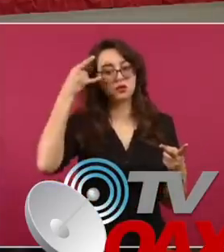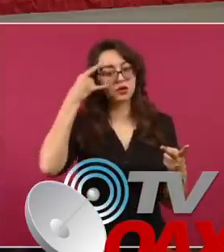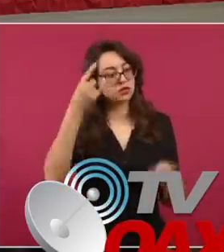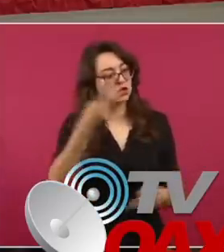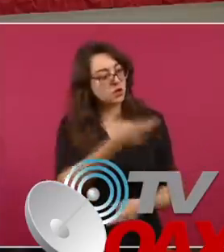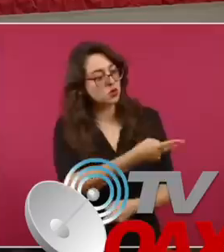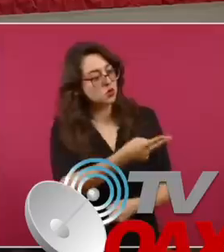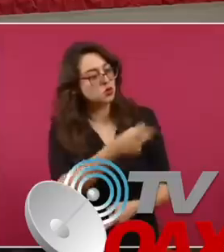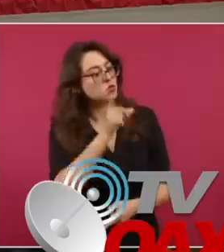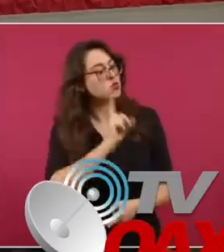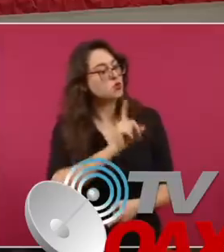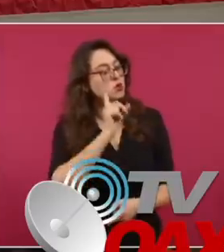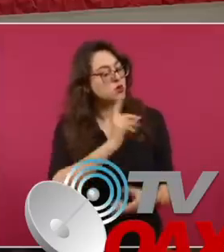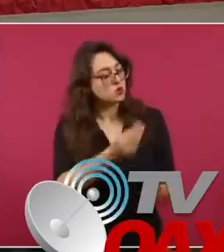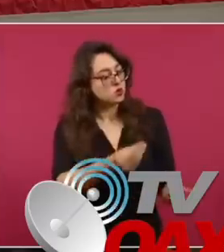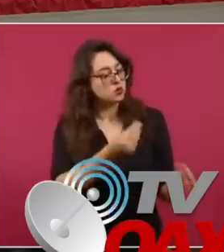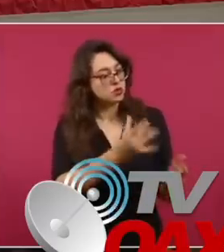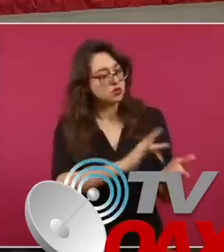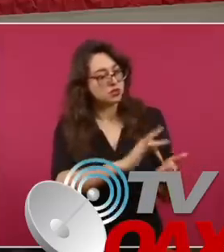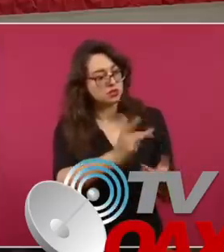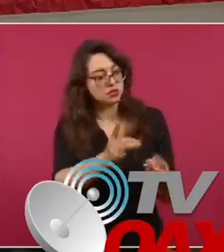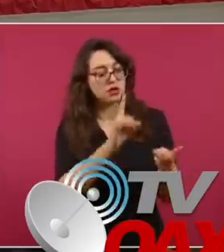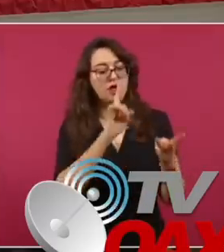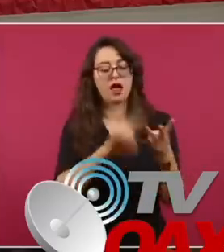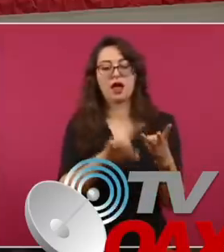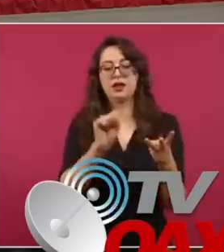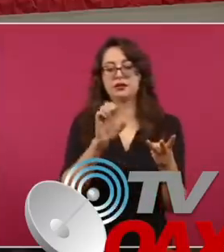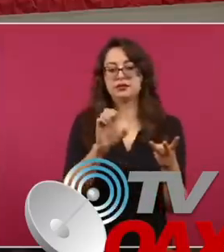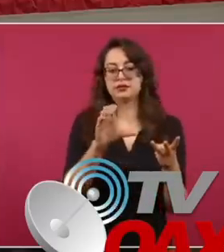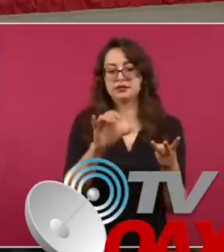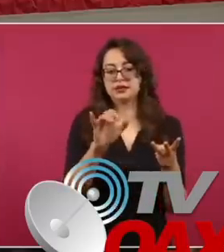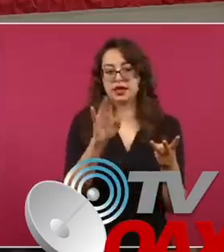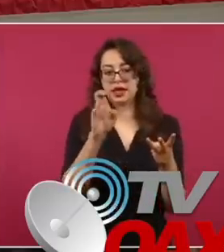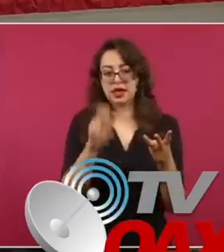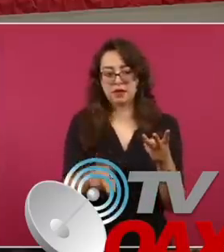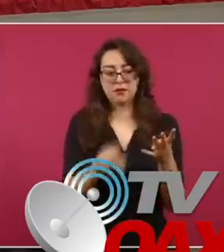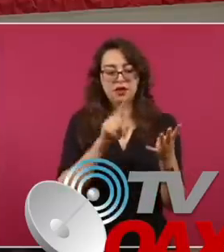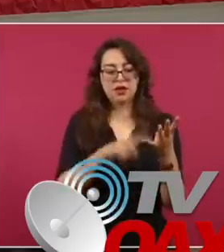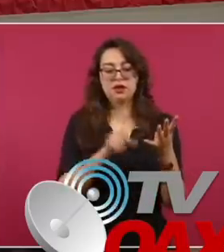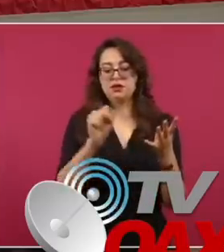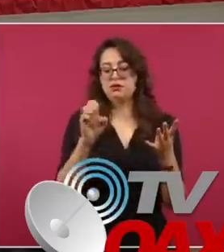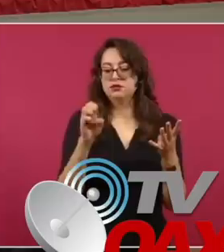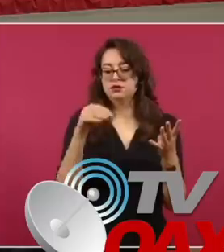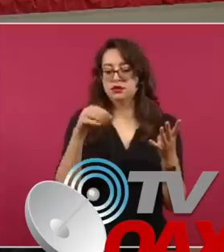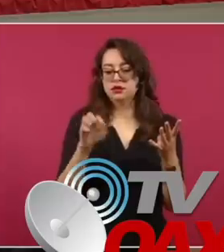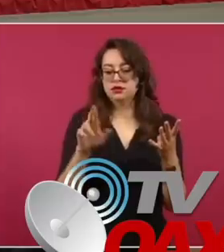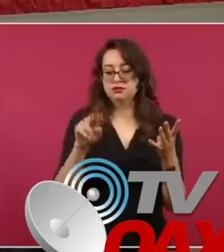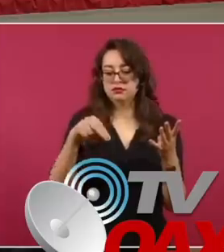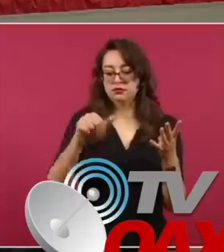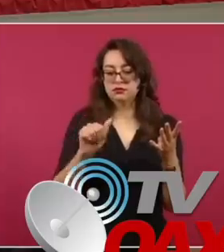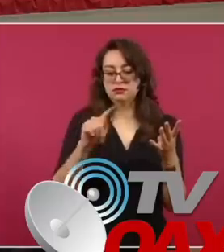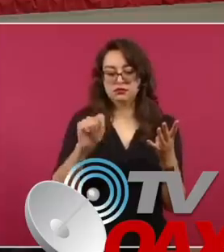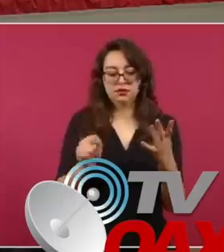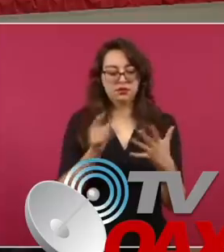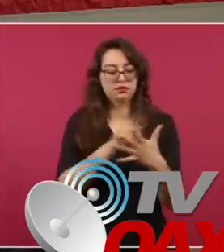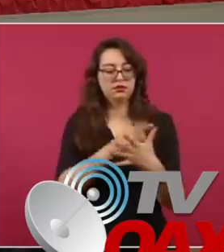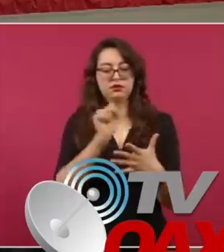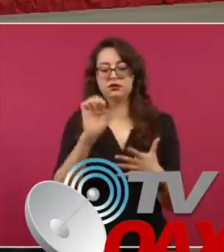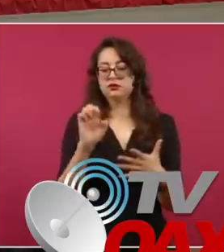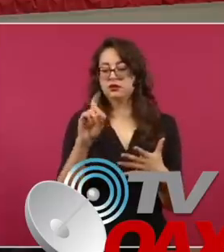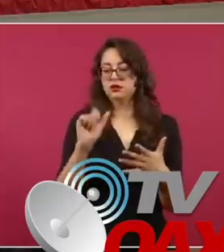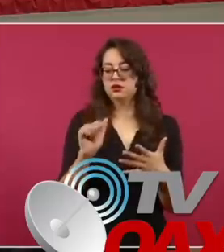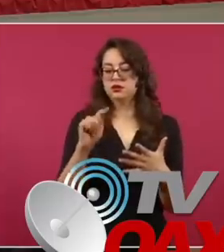presentes, también de la Secretaría de Bienestar, la Secretaría de Semarnat, la SEDATU y